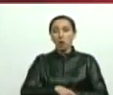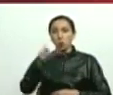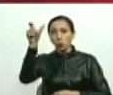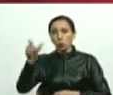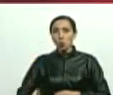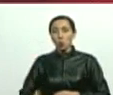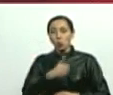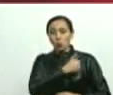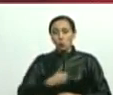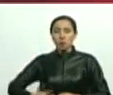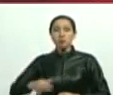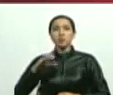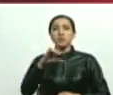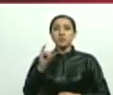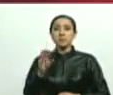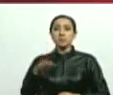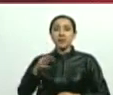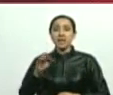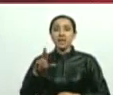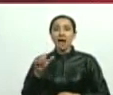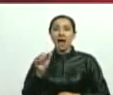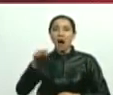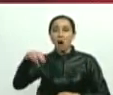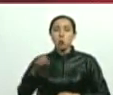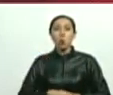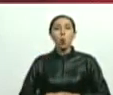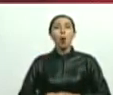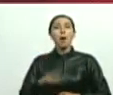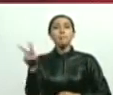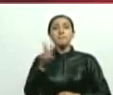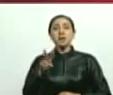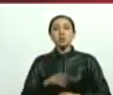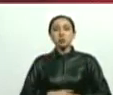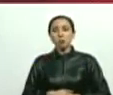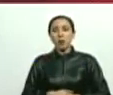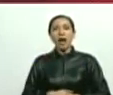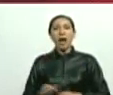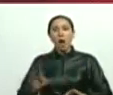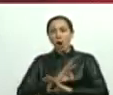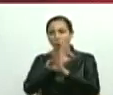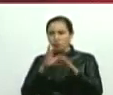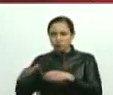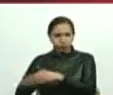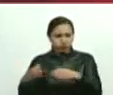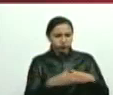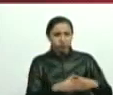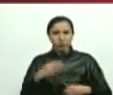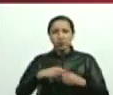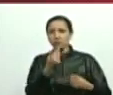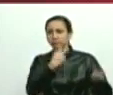hasta 1998, Venezuela fue un protectorado petrolero gringo,